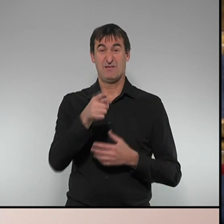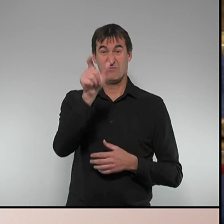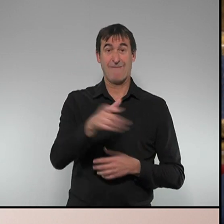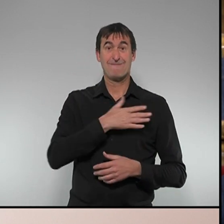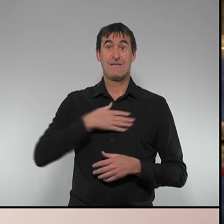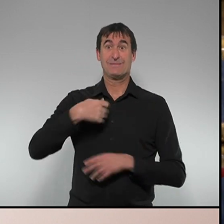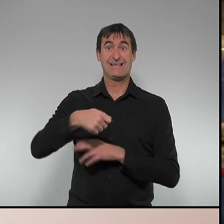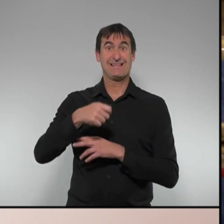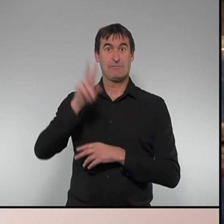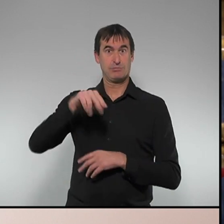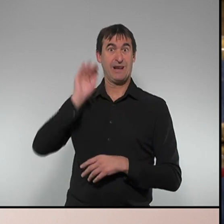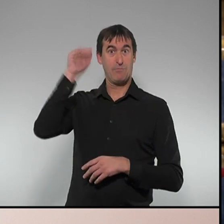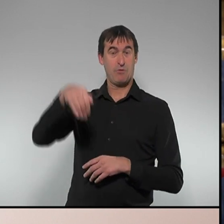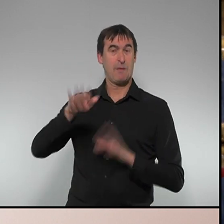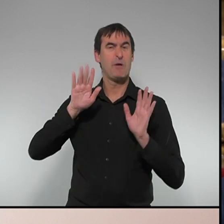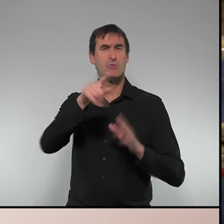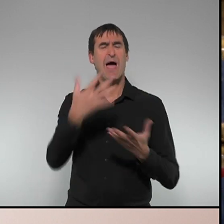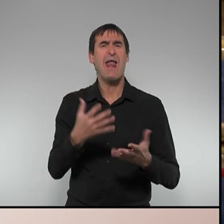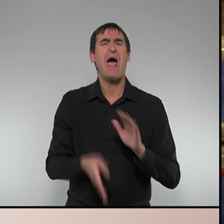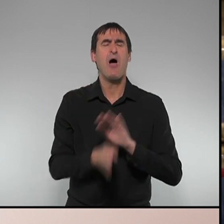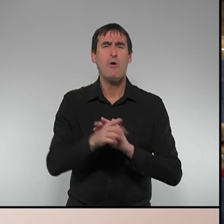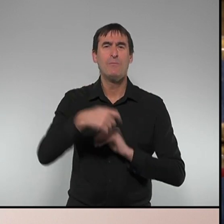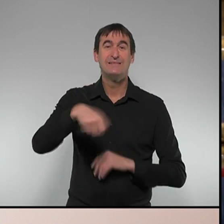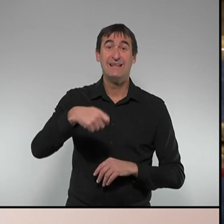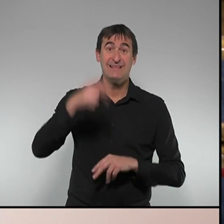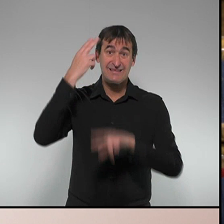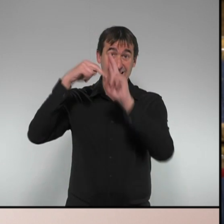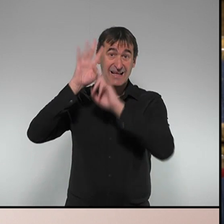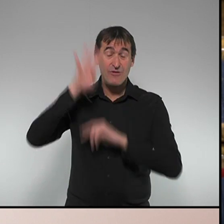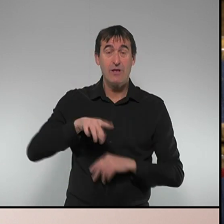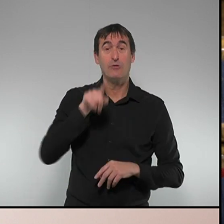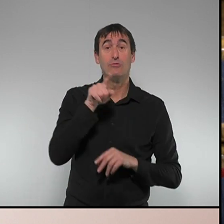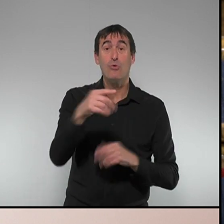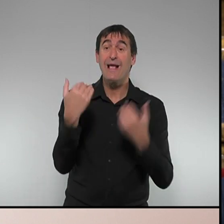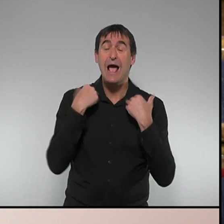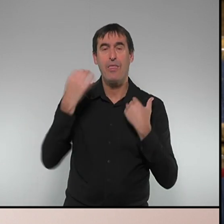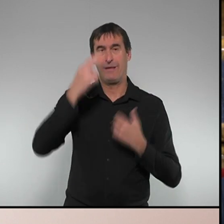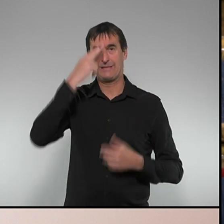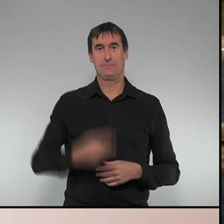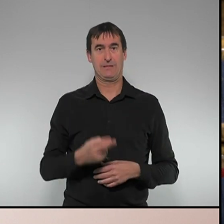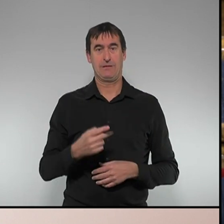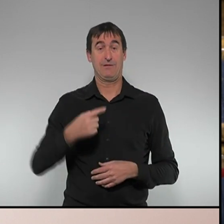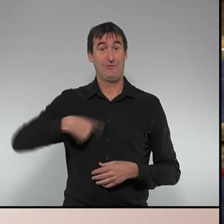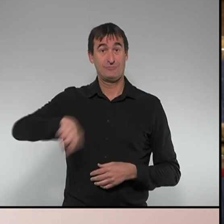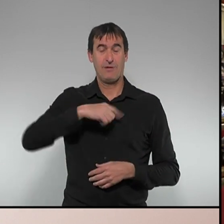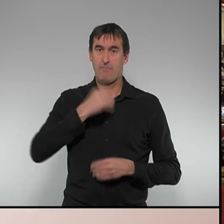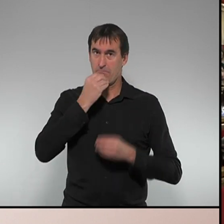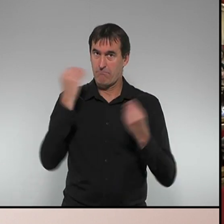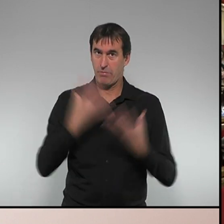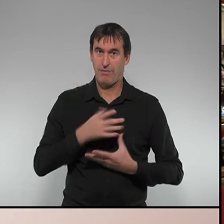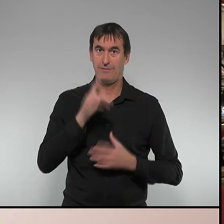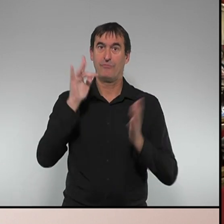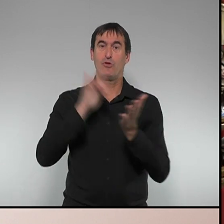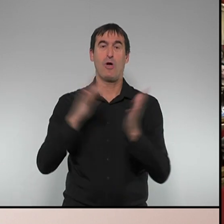mentre sea presidente de la Generalitat de Catalunya, respete su cargo, señor Aragonès. Usted ha vuelto a avergonzarnos en la cumbre hispano-francesa.